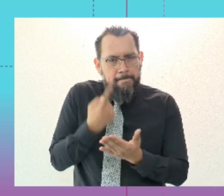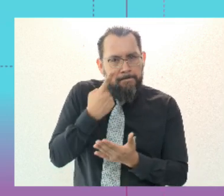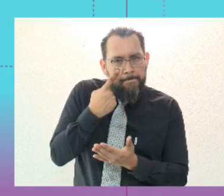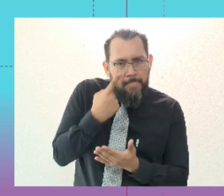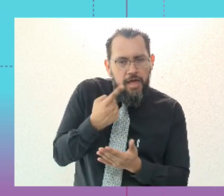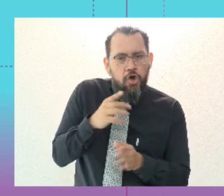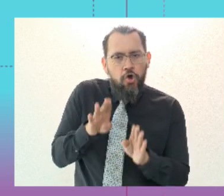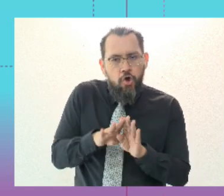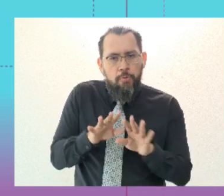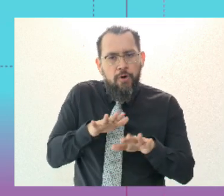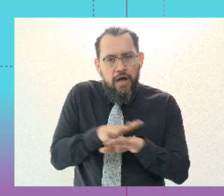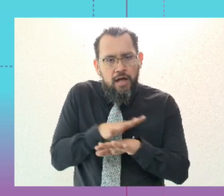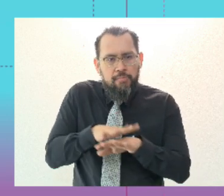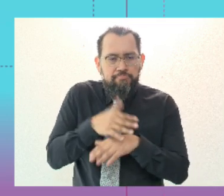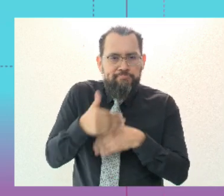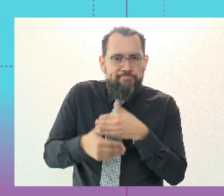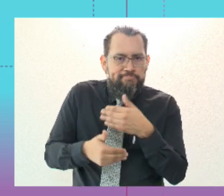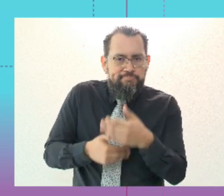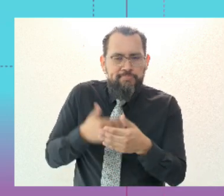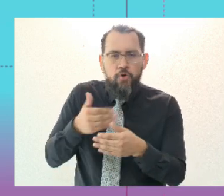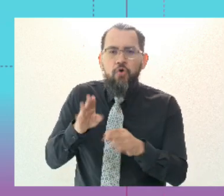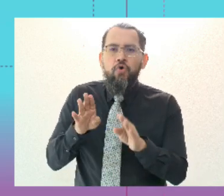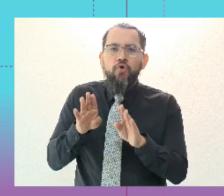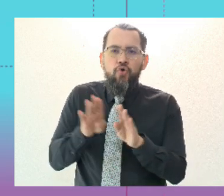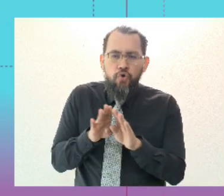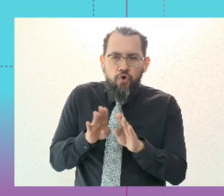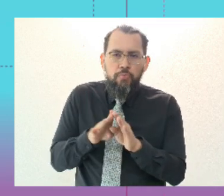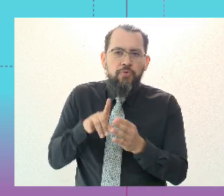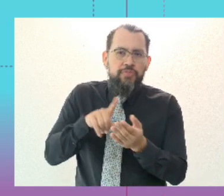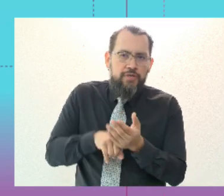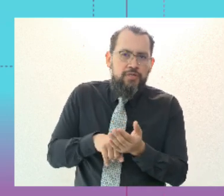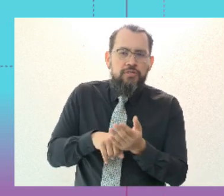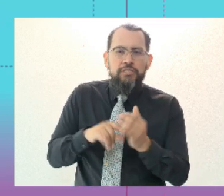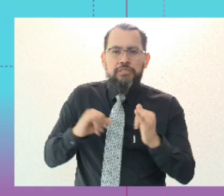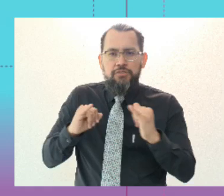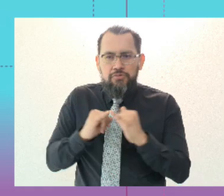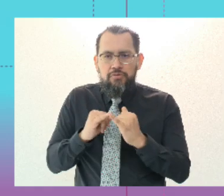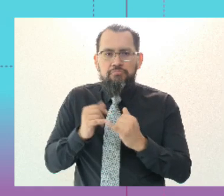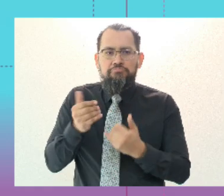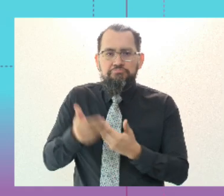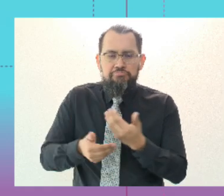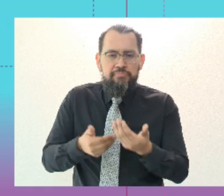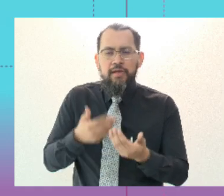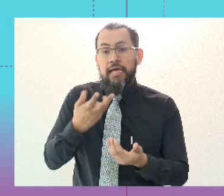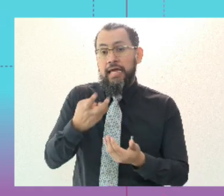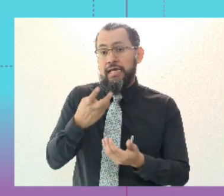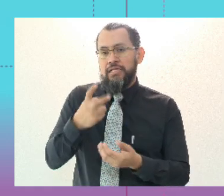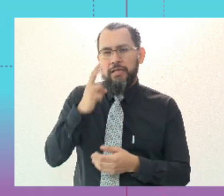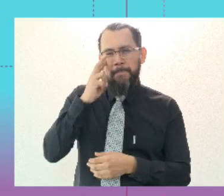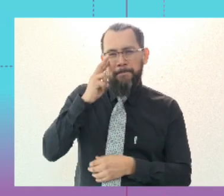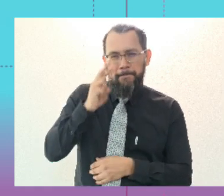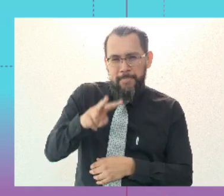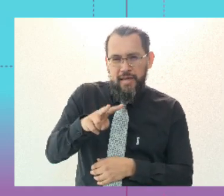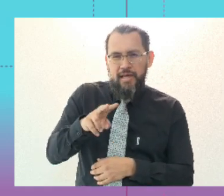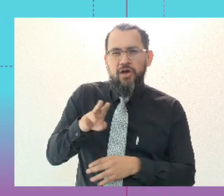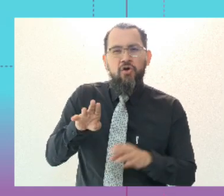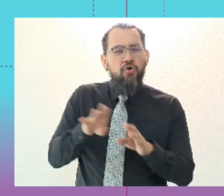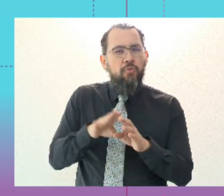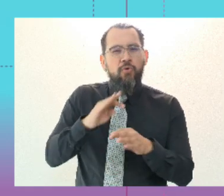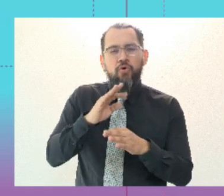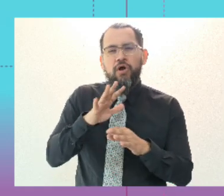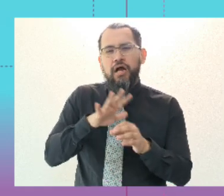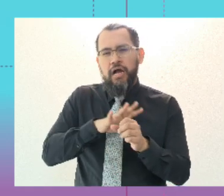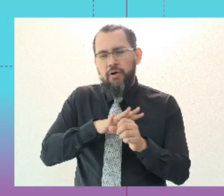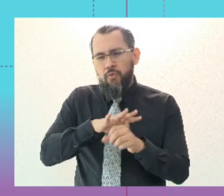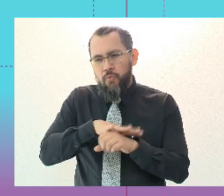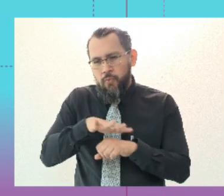evolución que ha tenido nuestra institución, nuestra dependencia. Ahí es donde vamos a ver todos los cambios